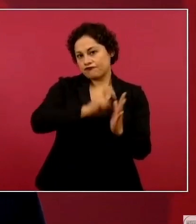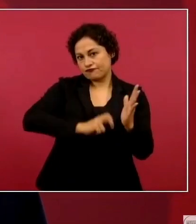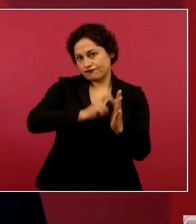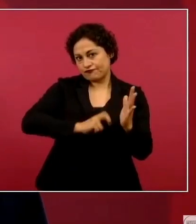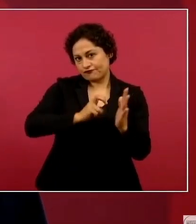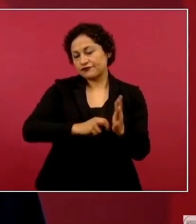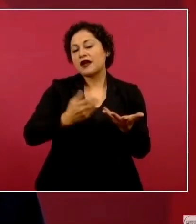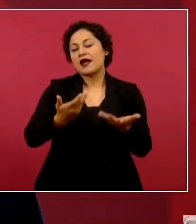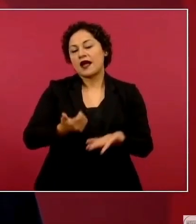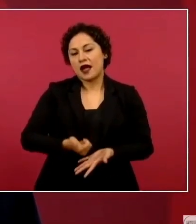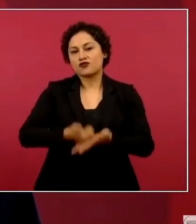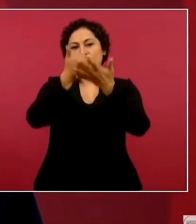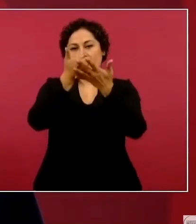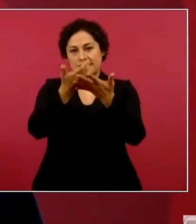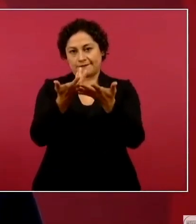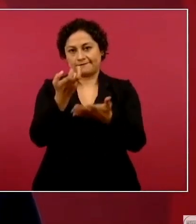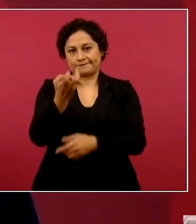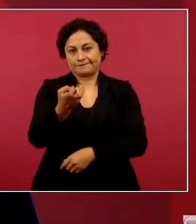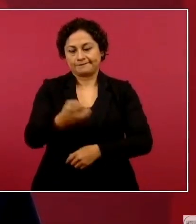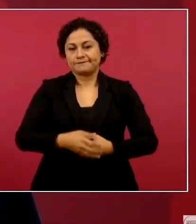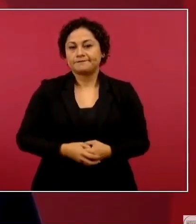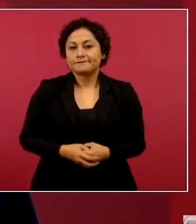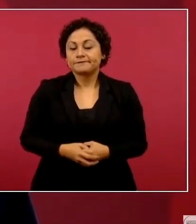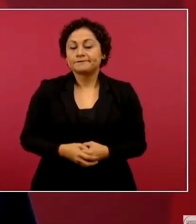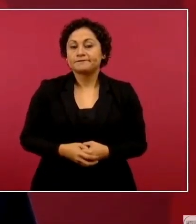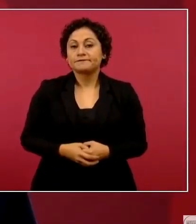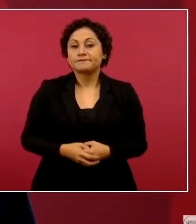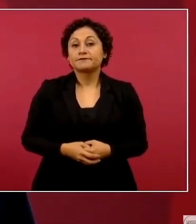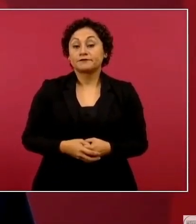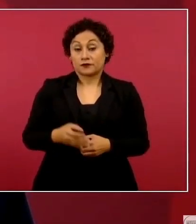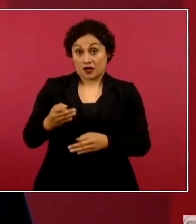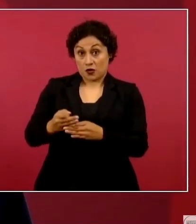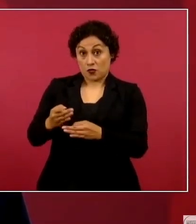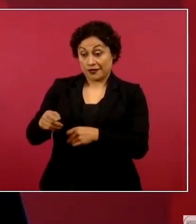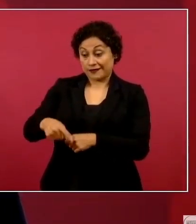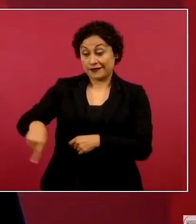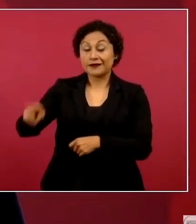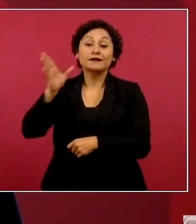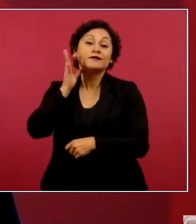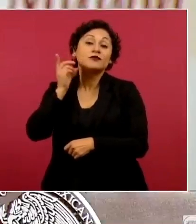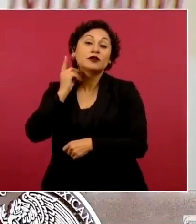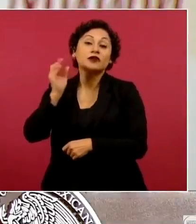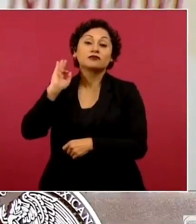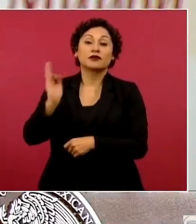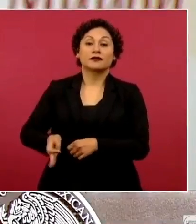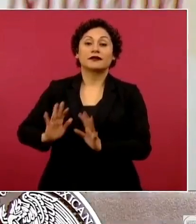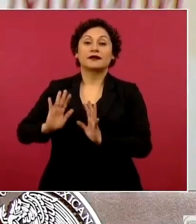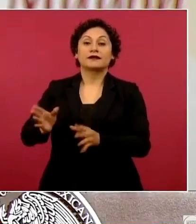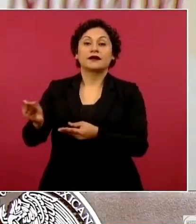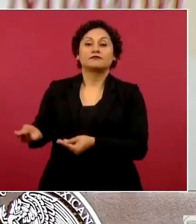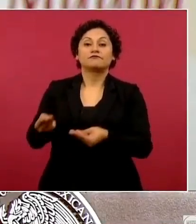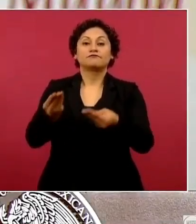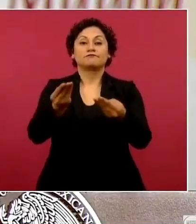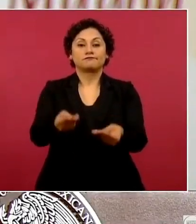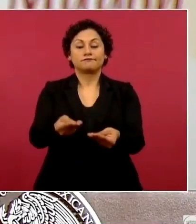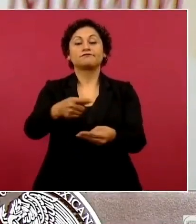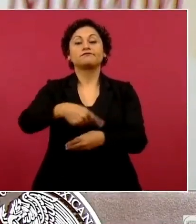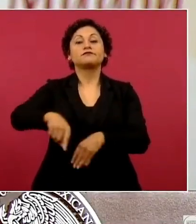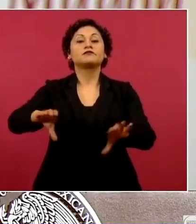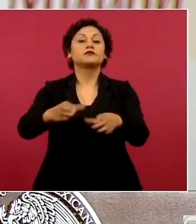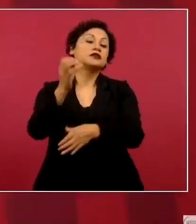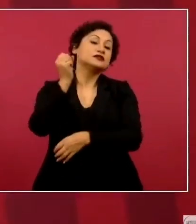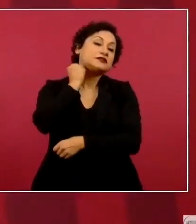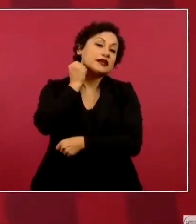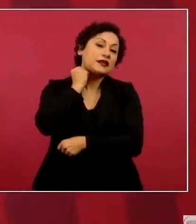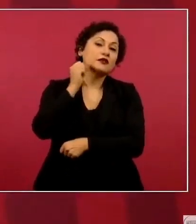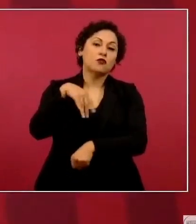esta iniciativa de reforma constitucional pasa ahora la minuta del senado de la república donde seguramente será votado en las